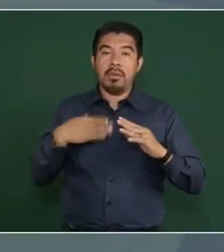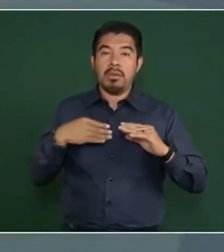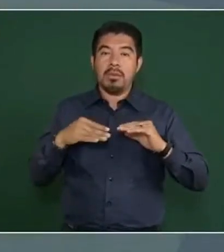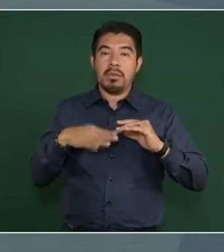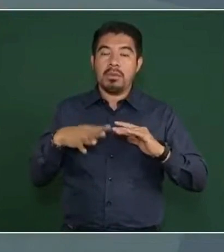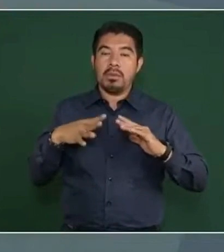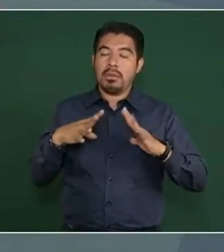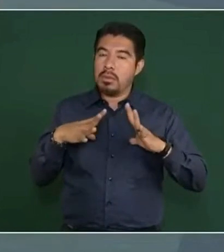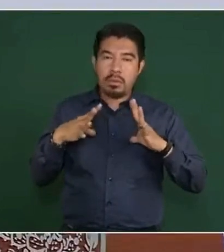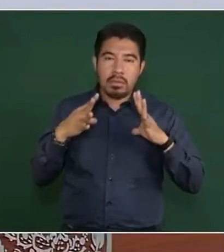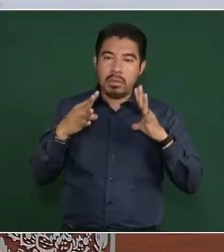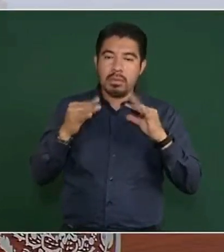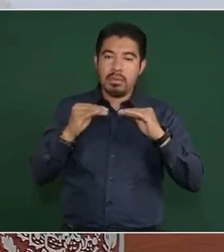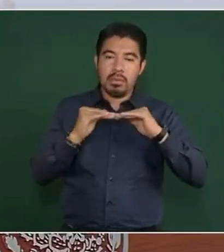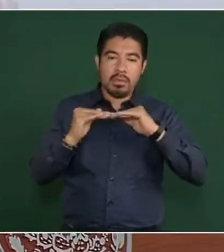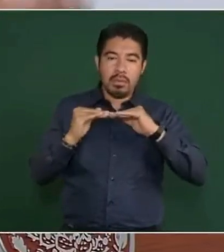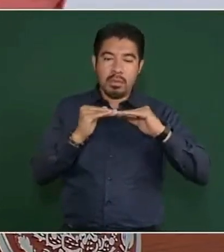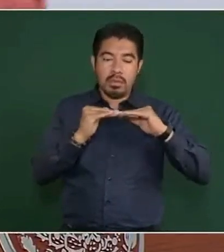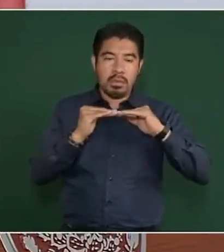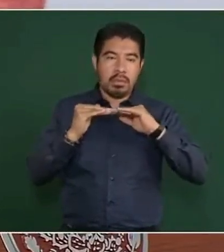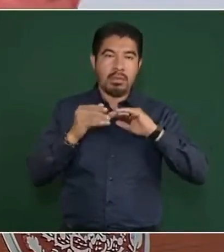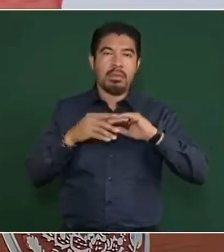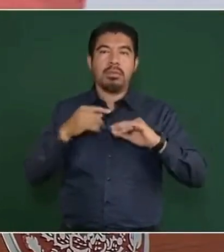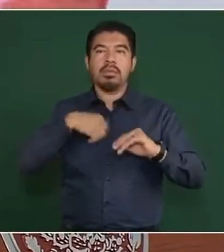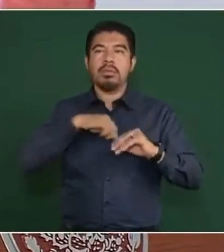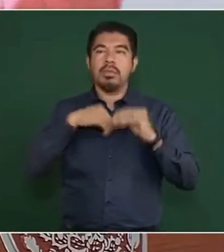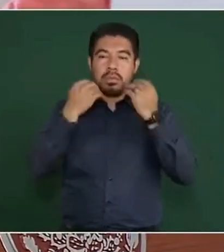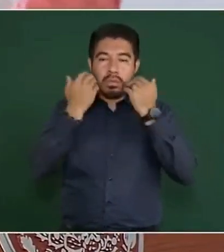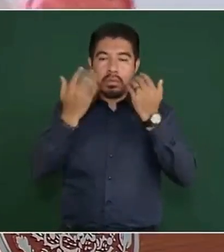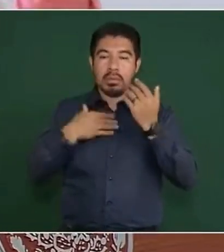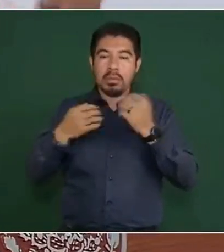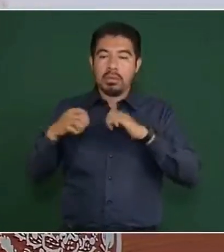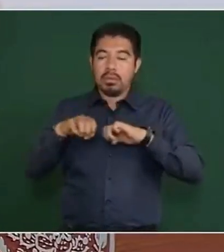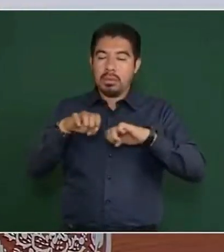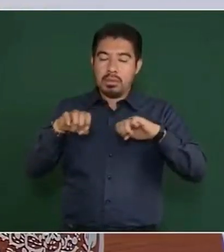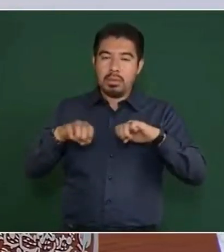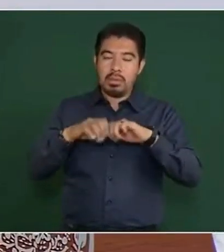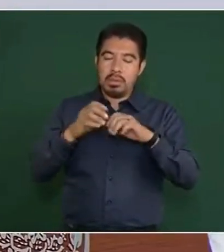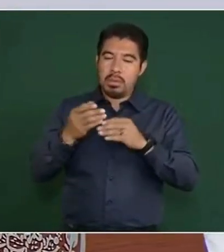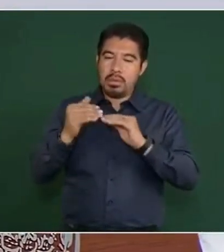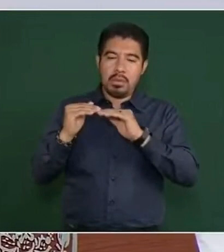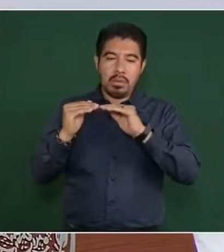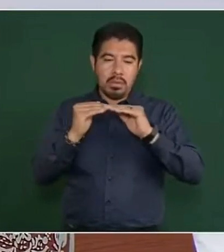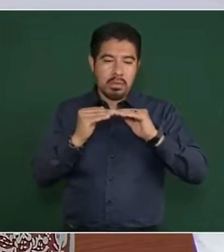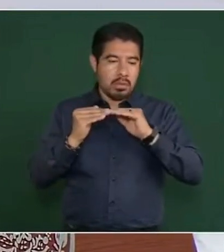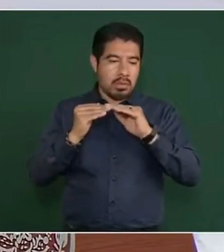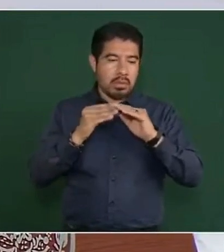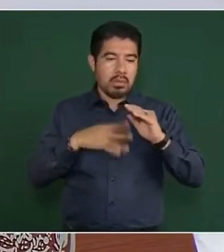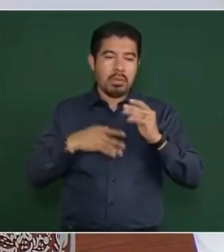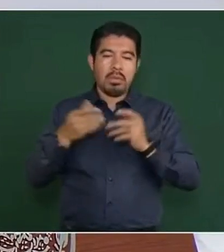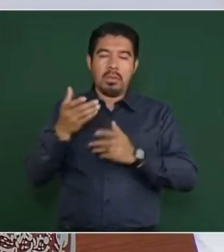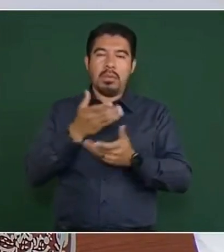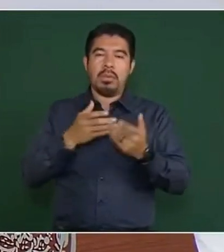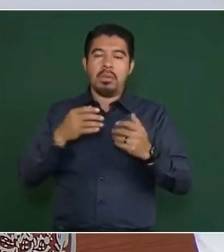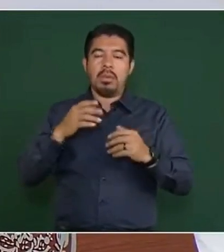hacia adelante. Preferimos el equilibrio económico y comercial que la